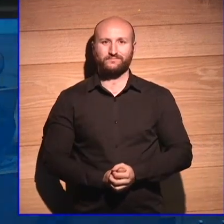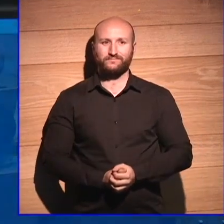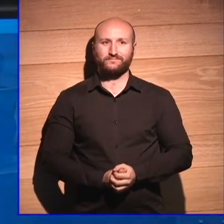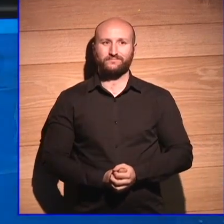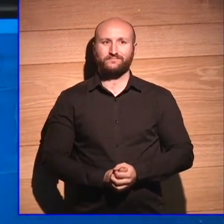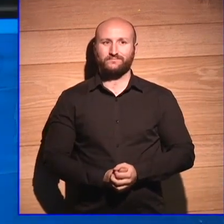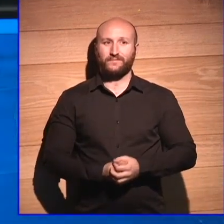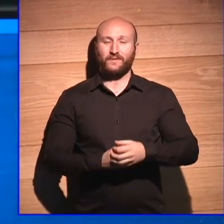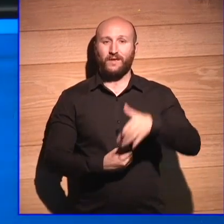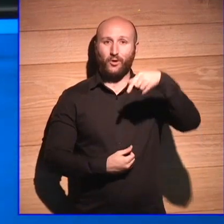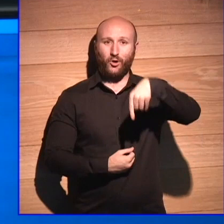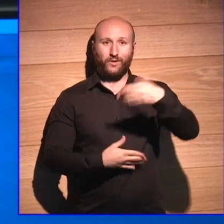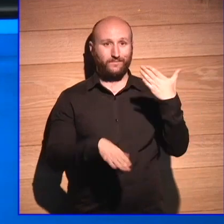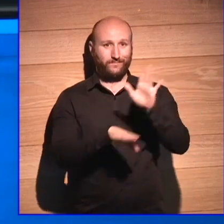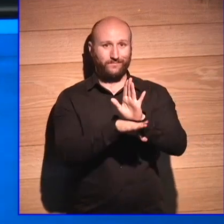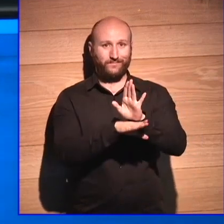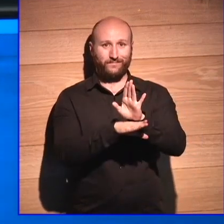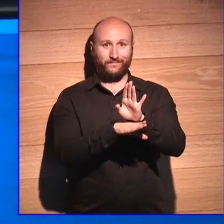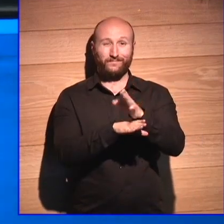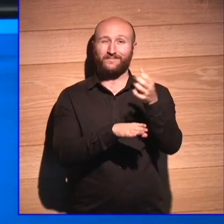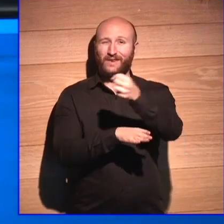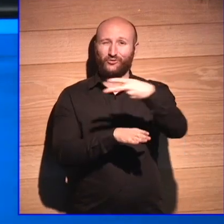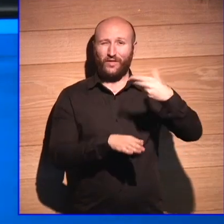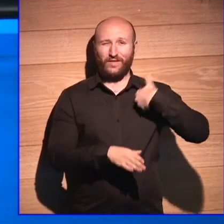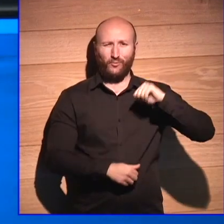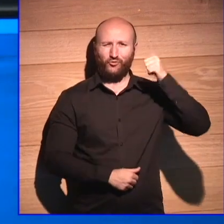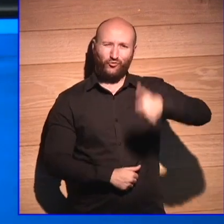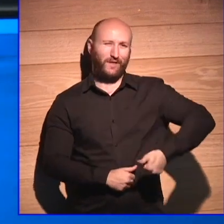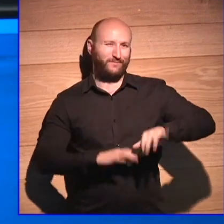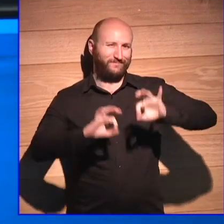Lo que hoy os presentamos es el resultado de varios años de reflexión.